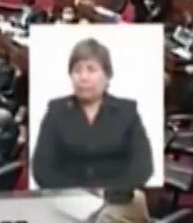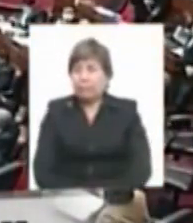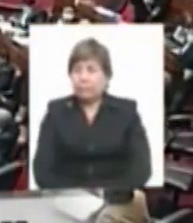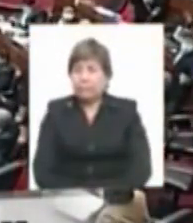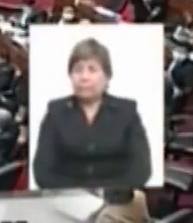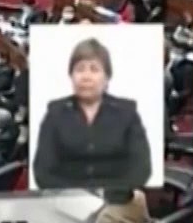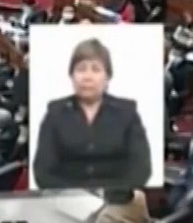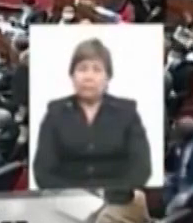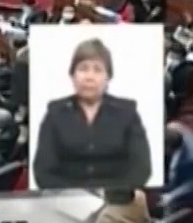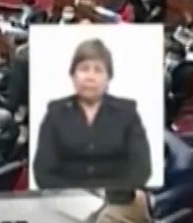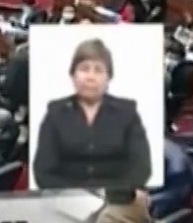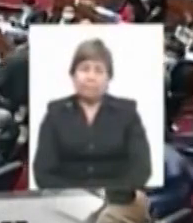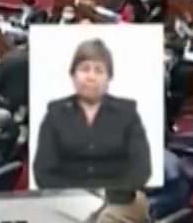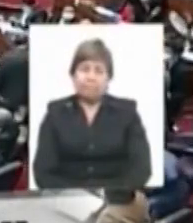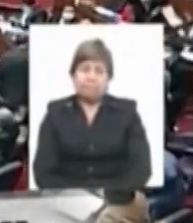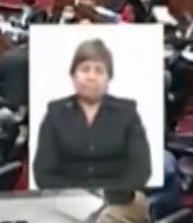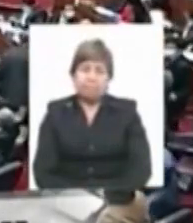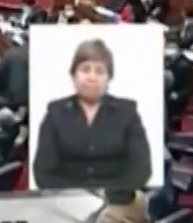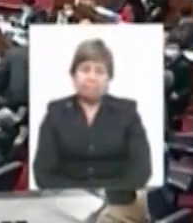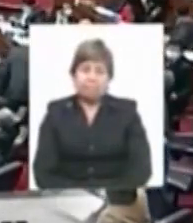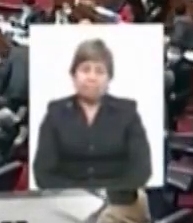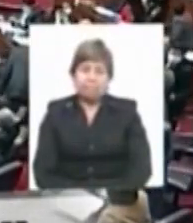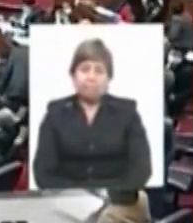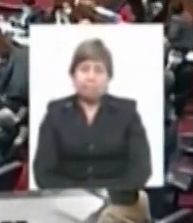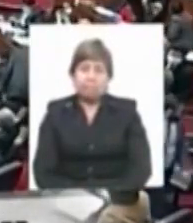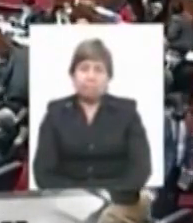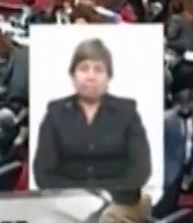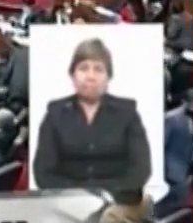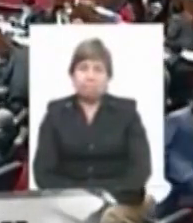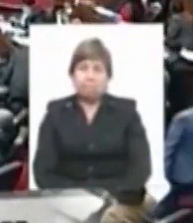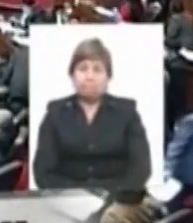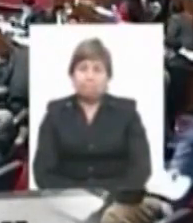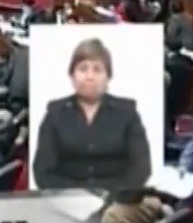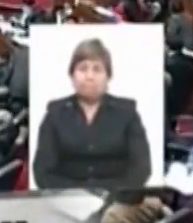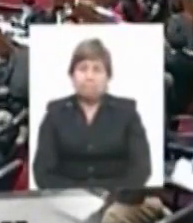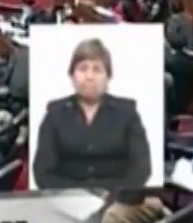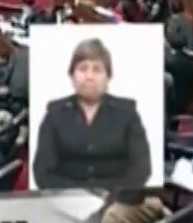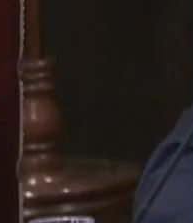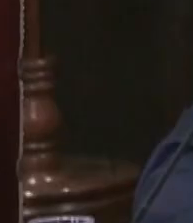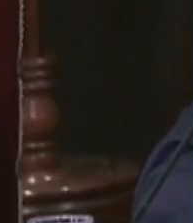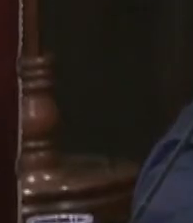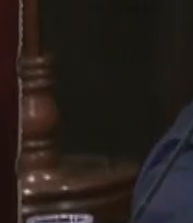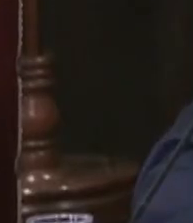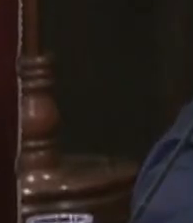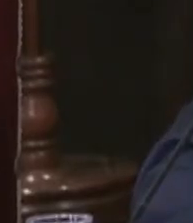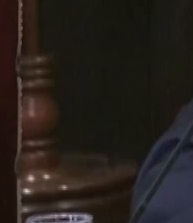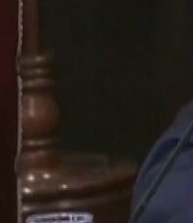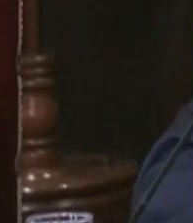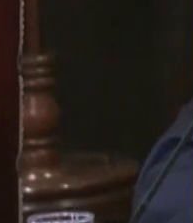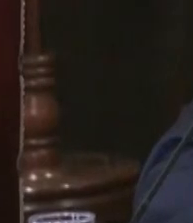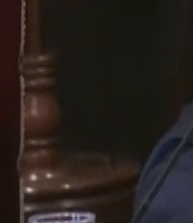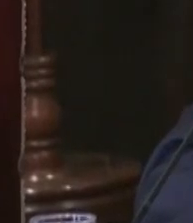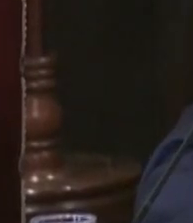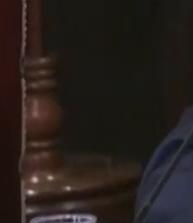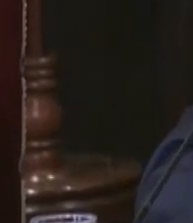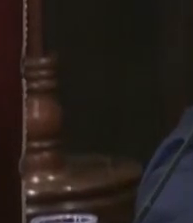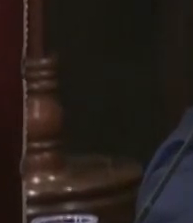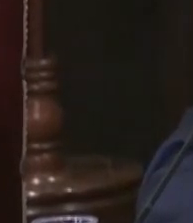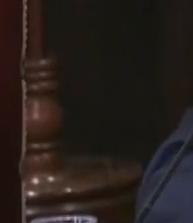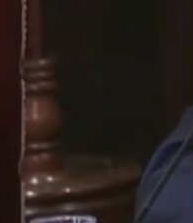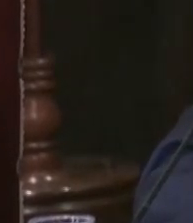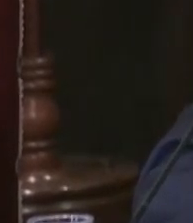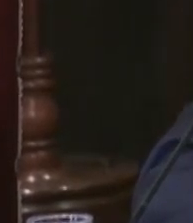de la república Y también se plantea una suspensión del presidencial yo creo que